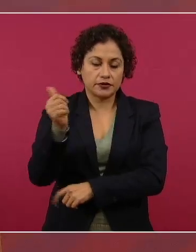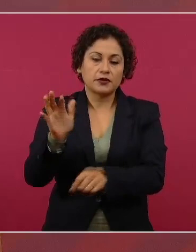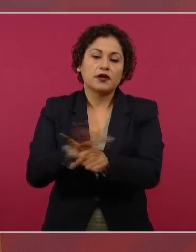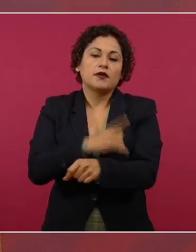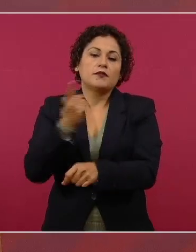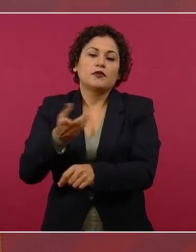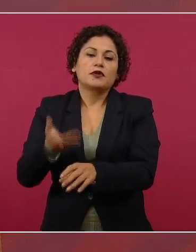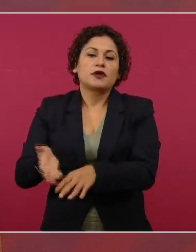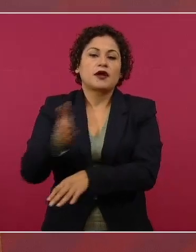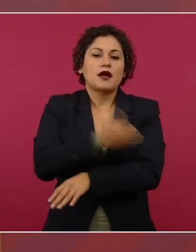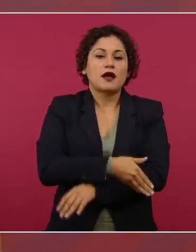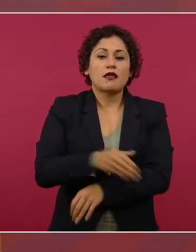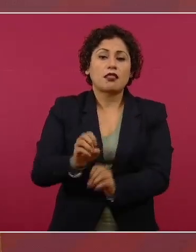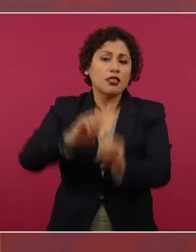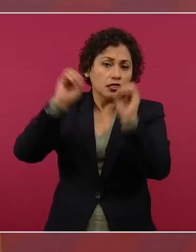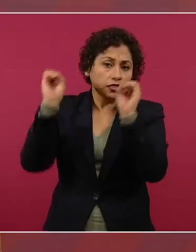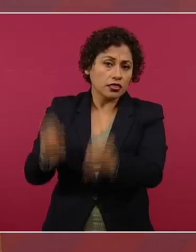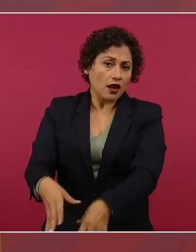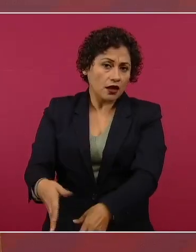tirada